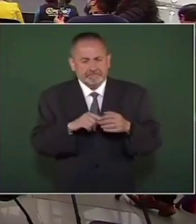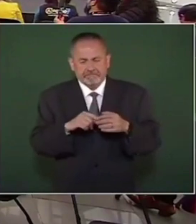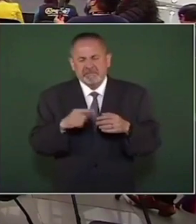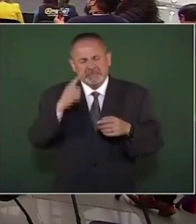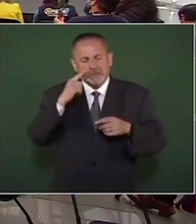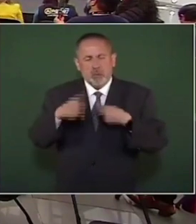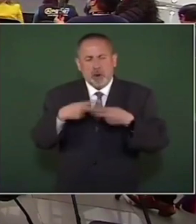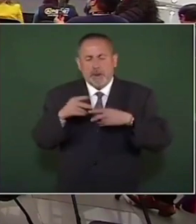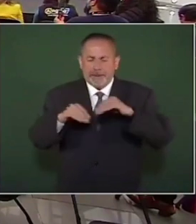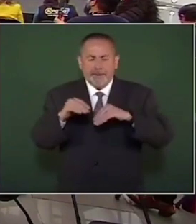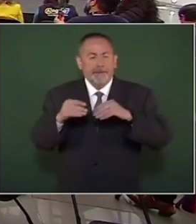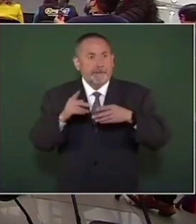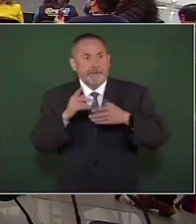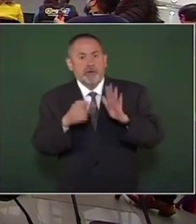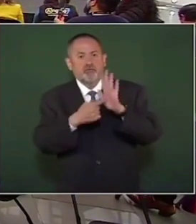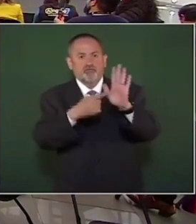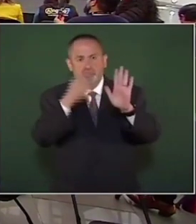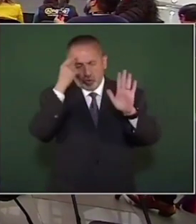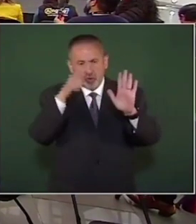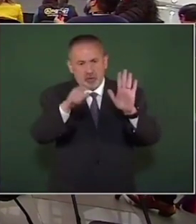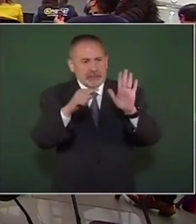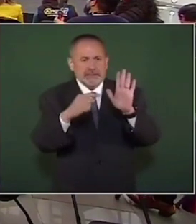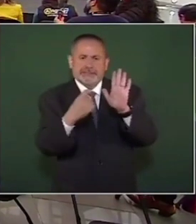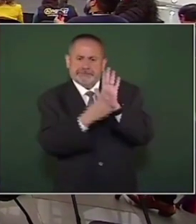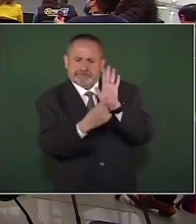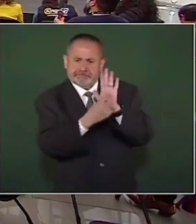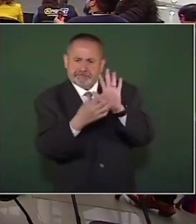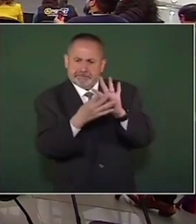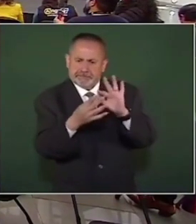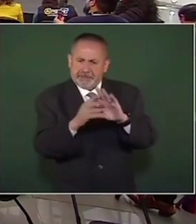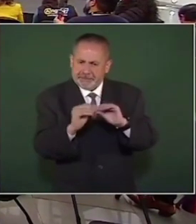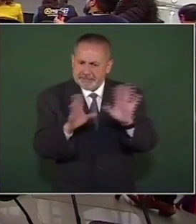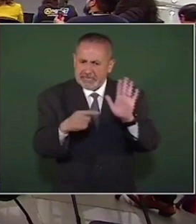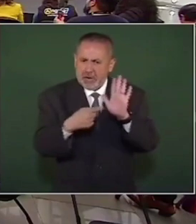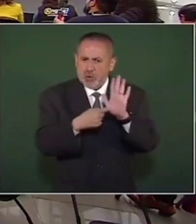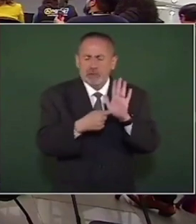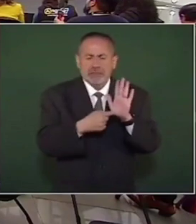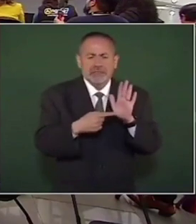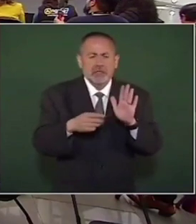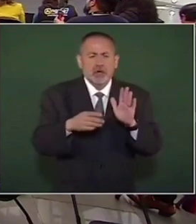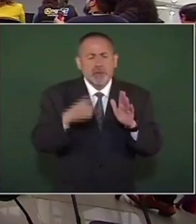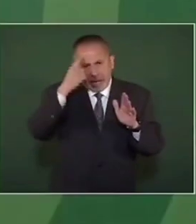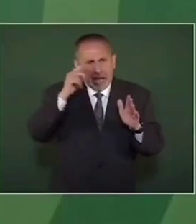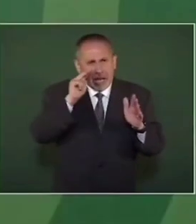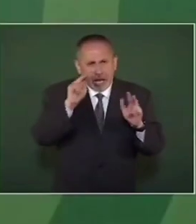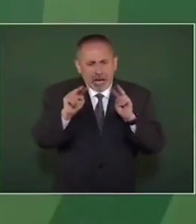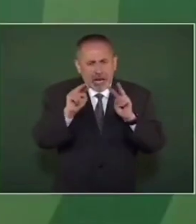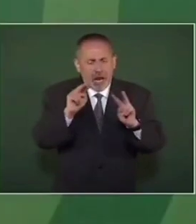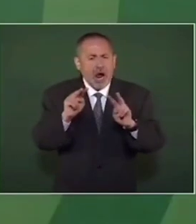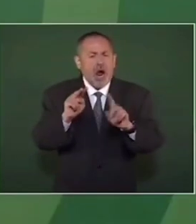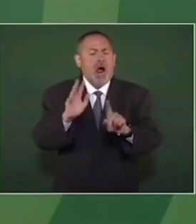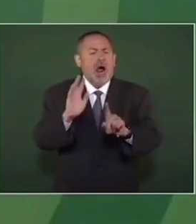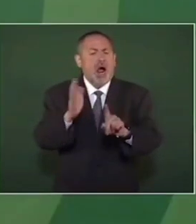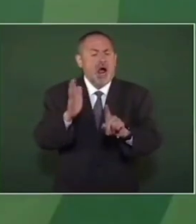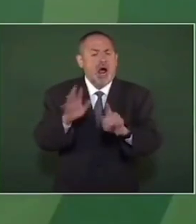preparado para ustedes con una nota que es algo así como guía para poder